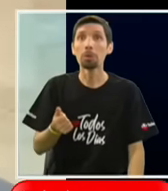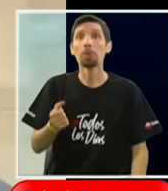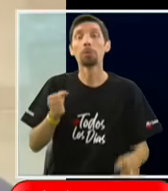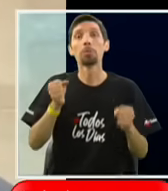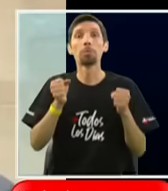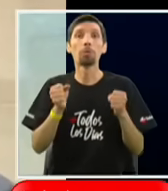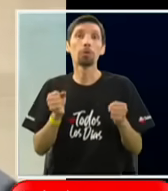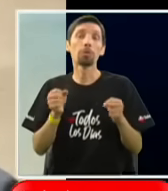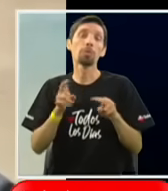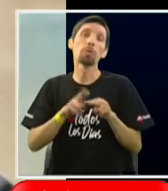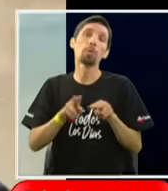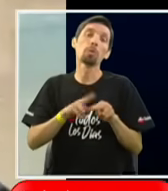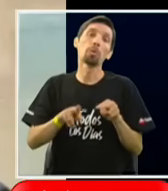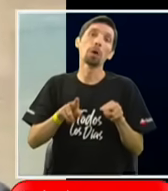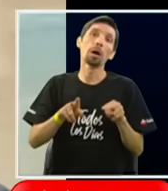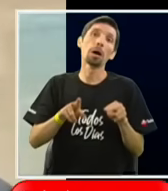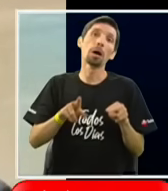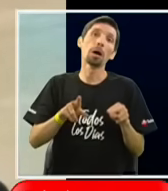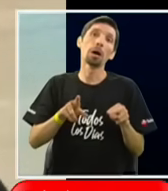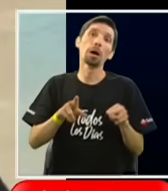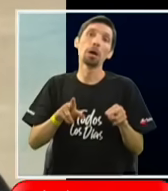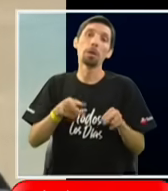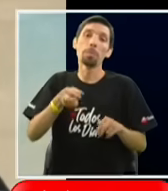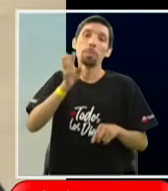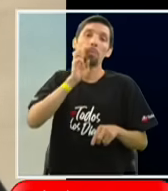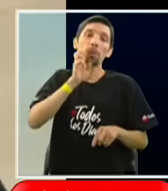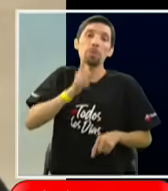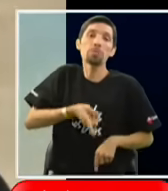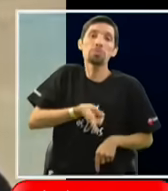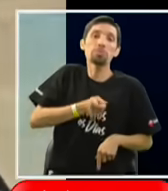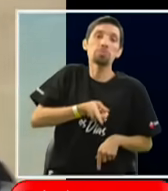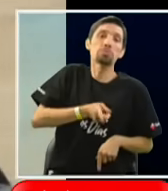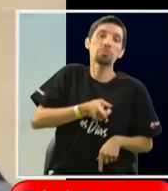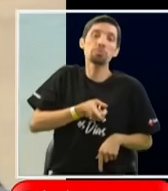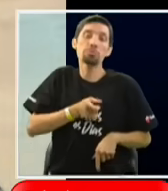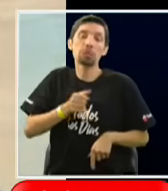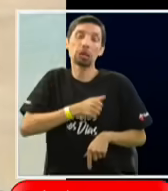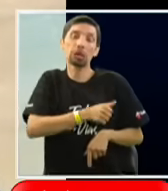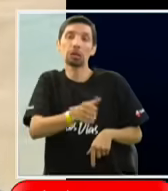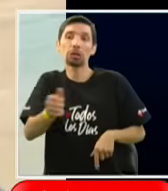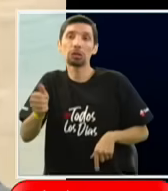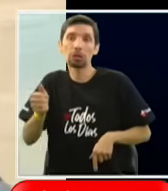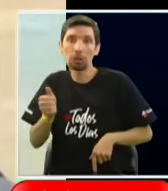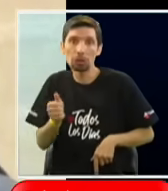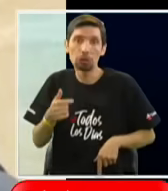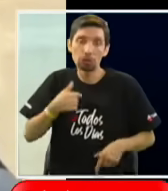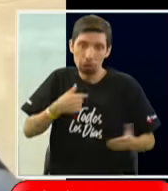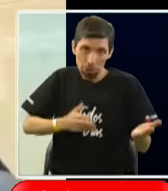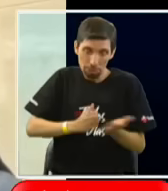Podríamos hacer una megatón entre todos. Sería la raja, weón. Yo parto.